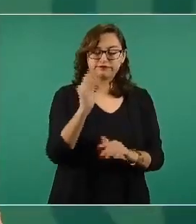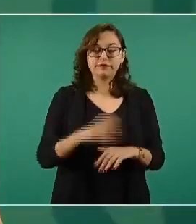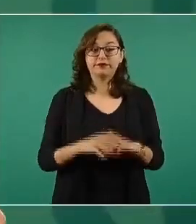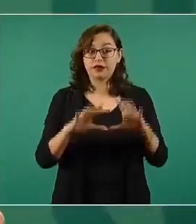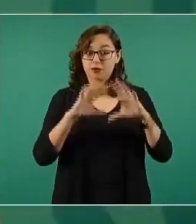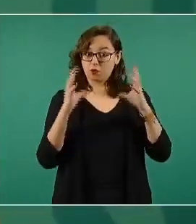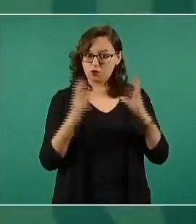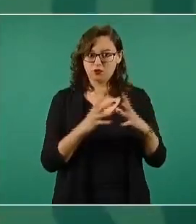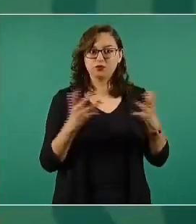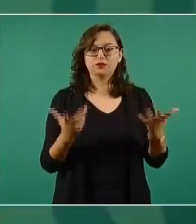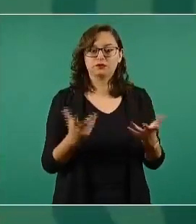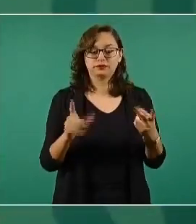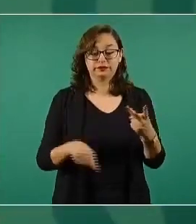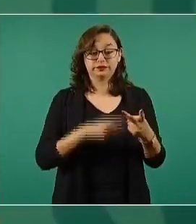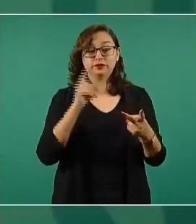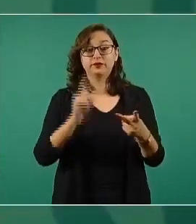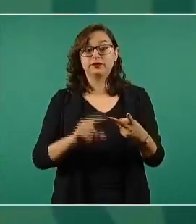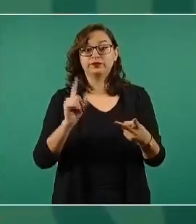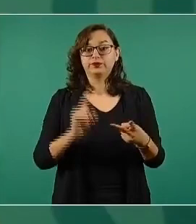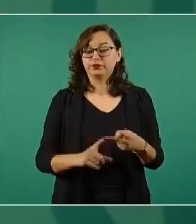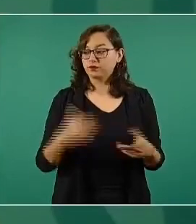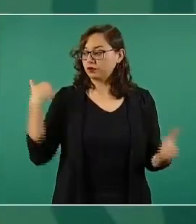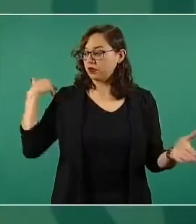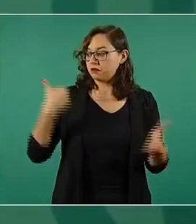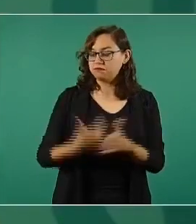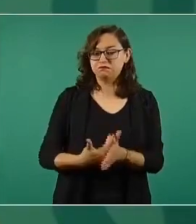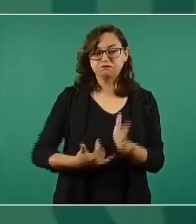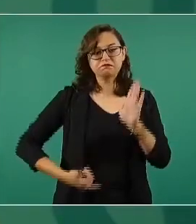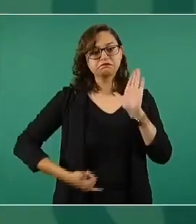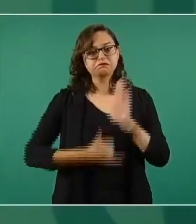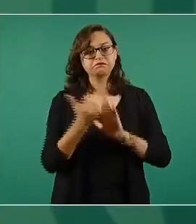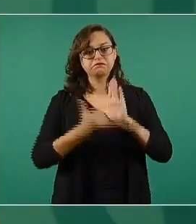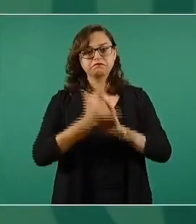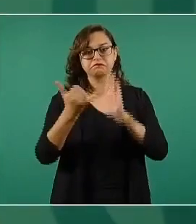Segundo, el tiempo de construcción.